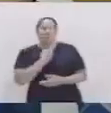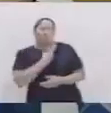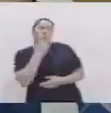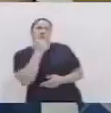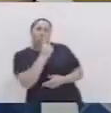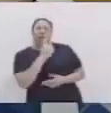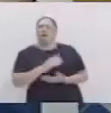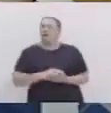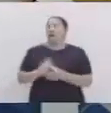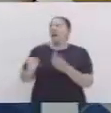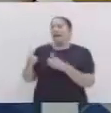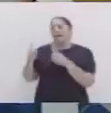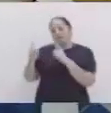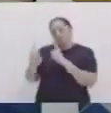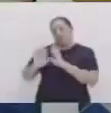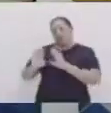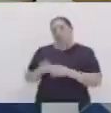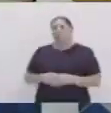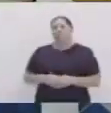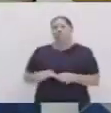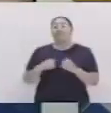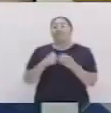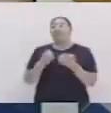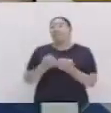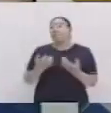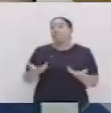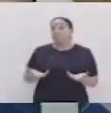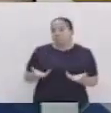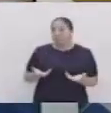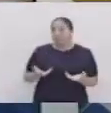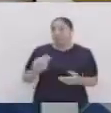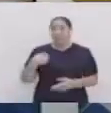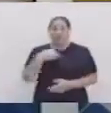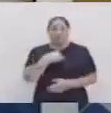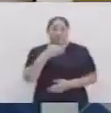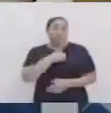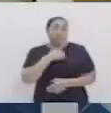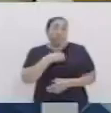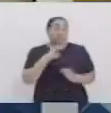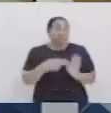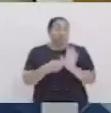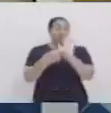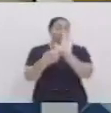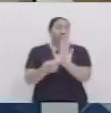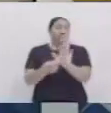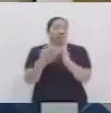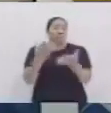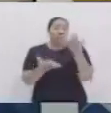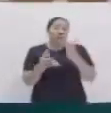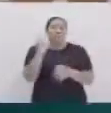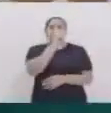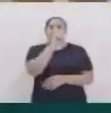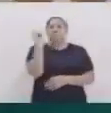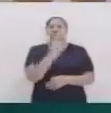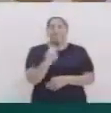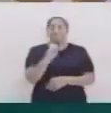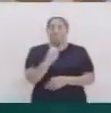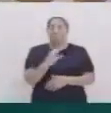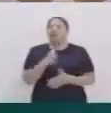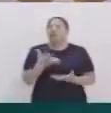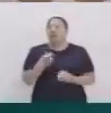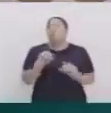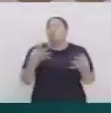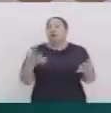Solo uno, ¿verdad? Entonces, podemos decir que es 1 de 4, o si lo queremos representar como porcentaje sería